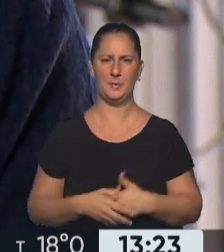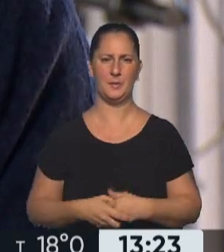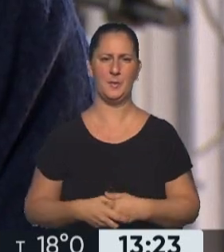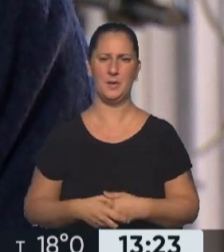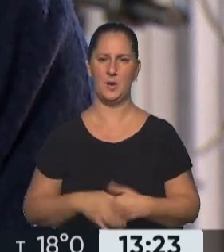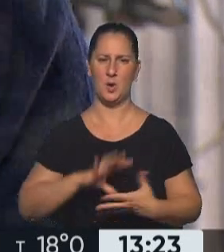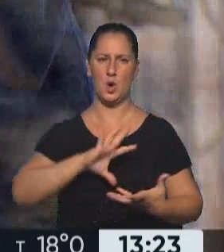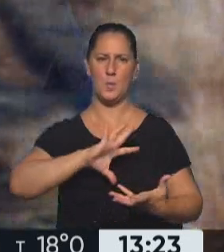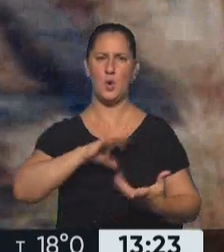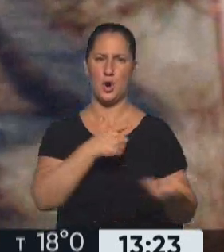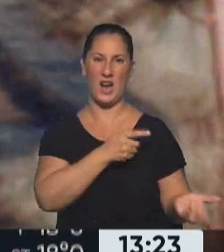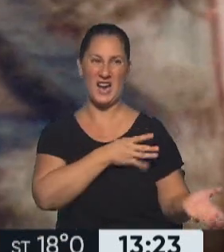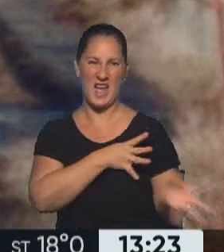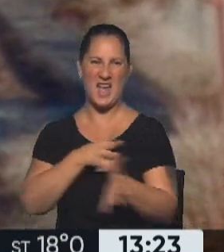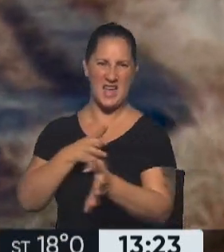en un conflicto armado,